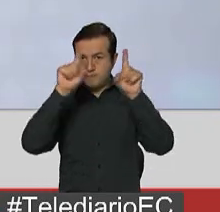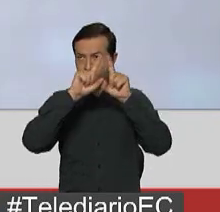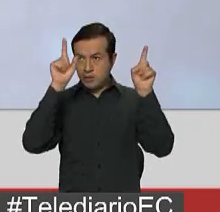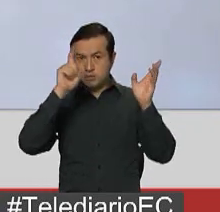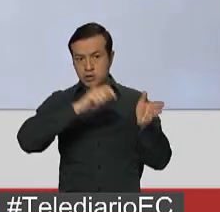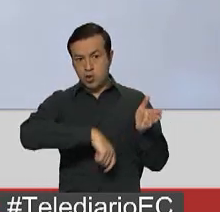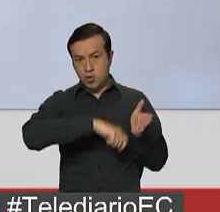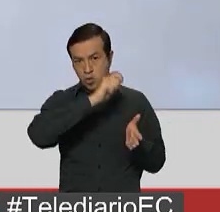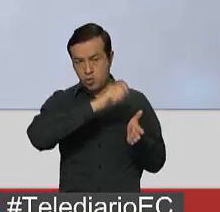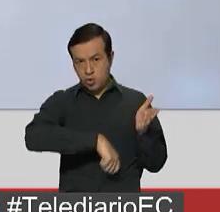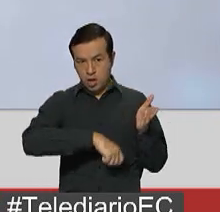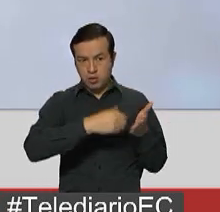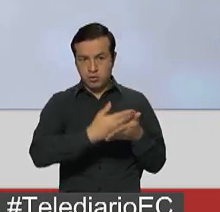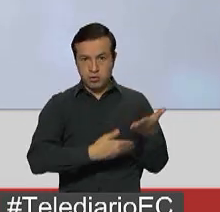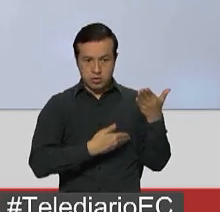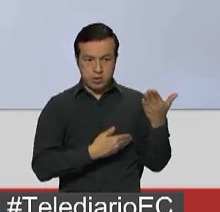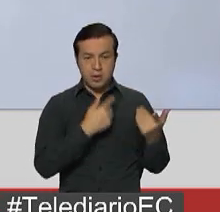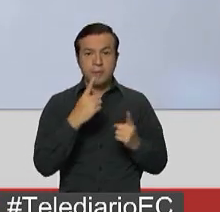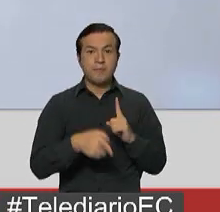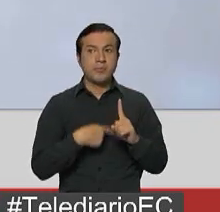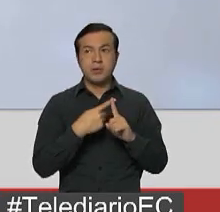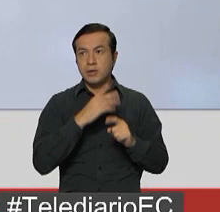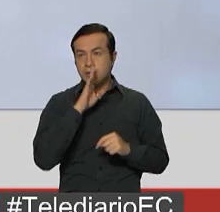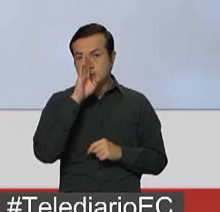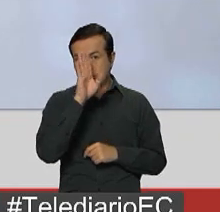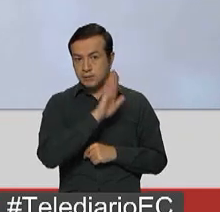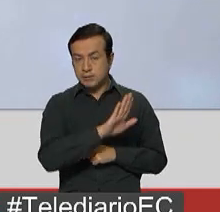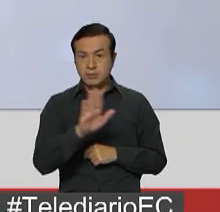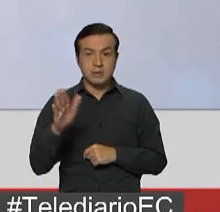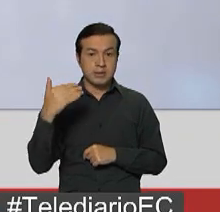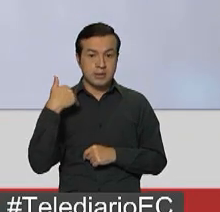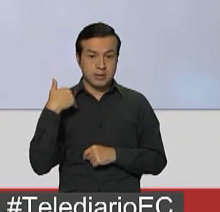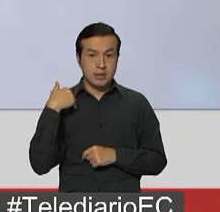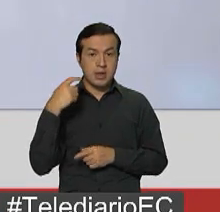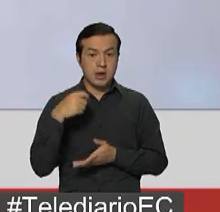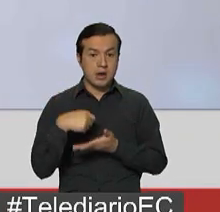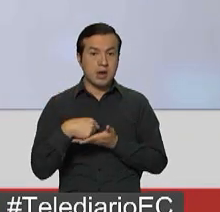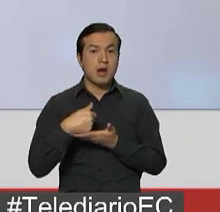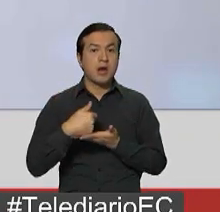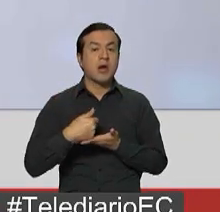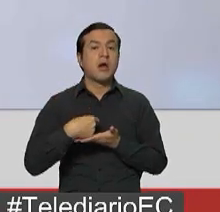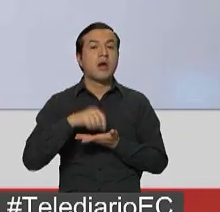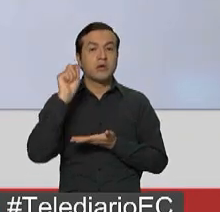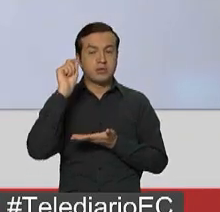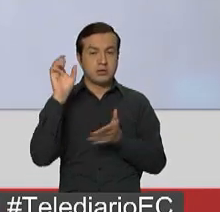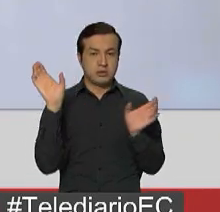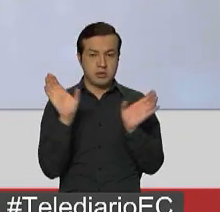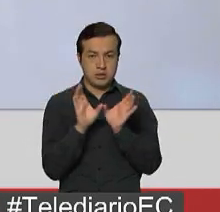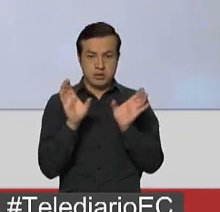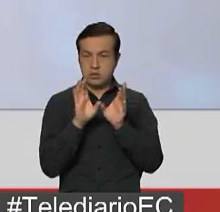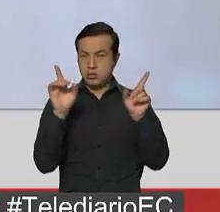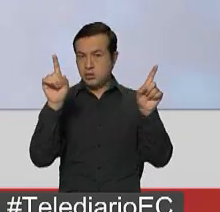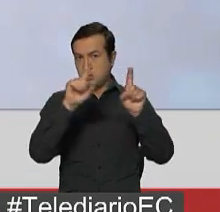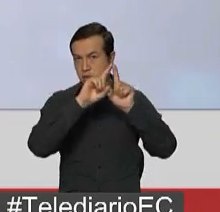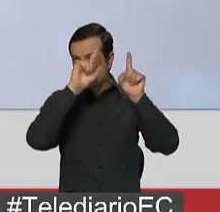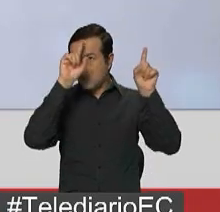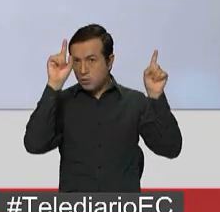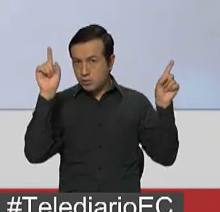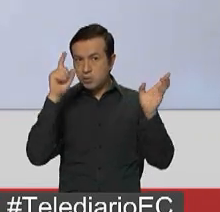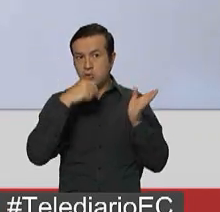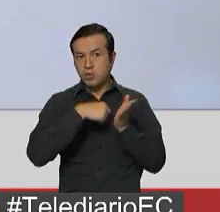los está contratando y portar siempre la autorización o el certificado de la compañía está